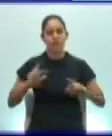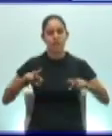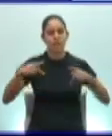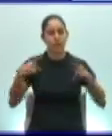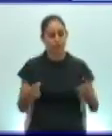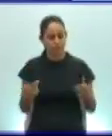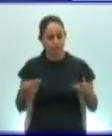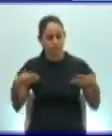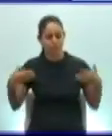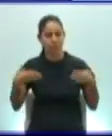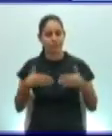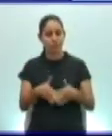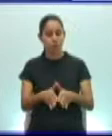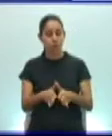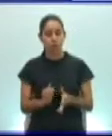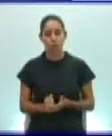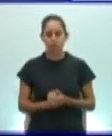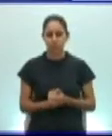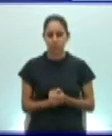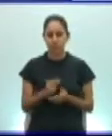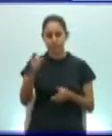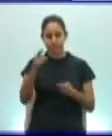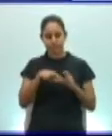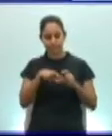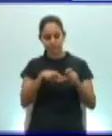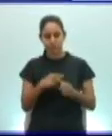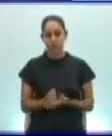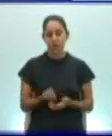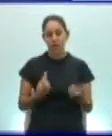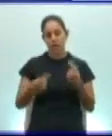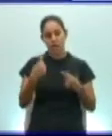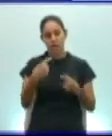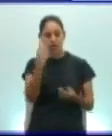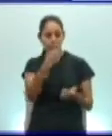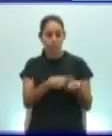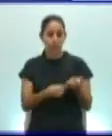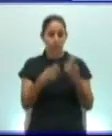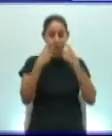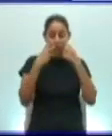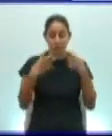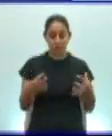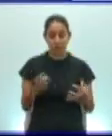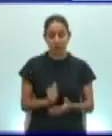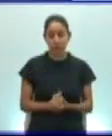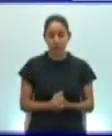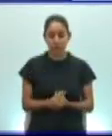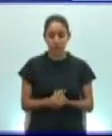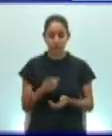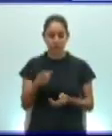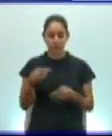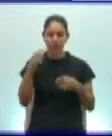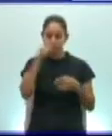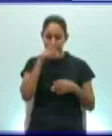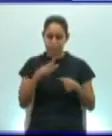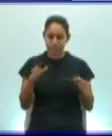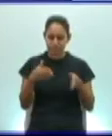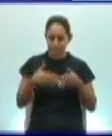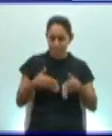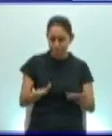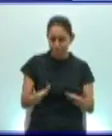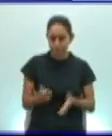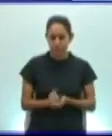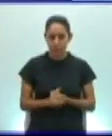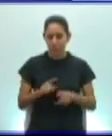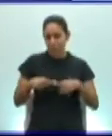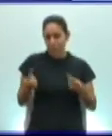una temática que siempre vamos a tocar algunos elementos importantes que nos van a servir de base para llegar a esa conclusión. ¿Por qué a esta